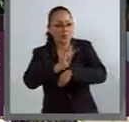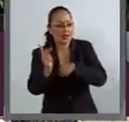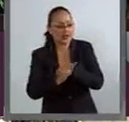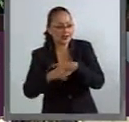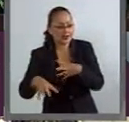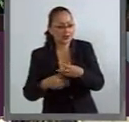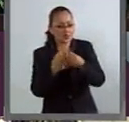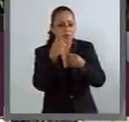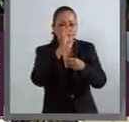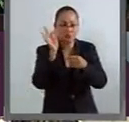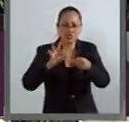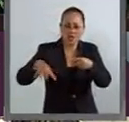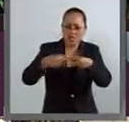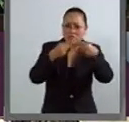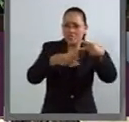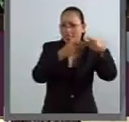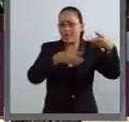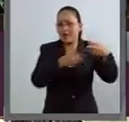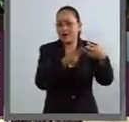Y para concluir,